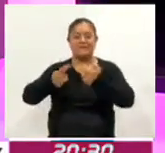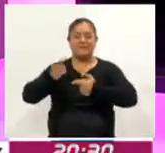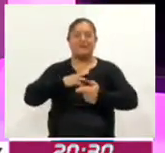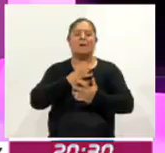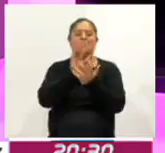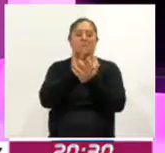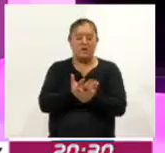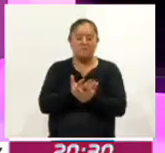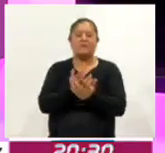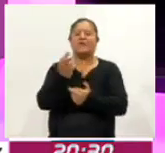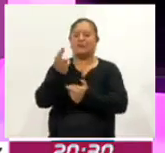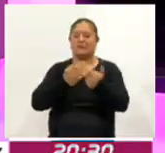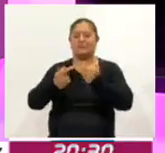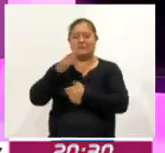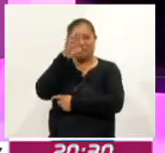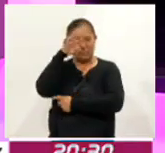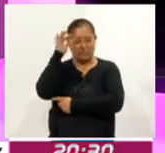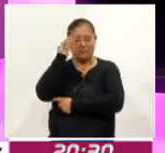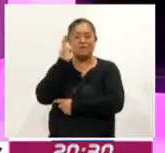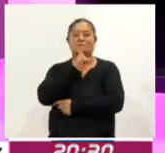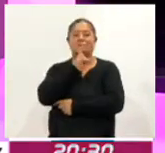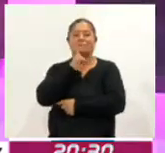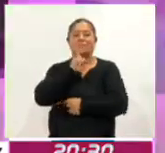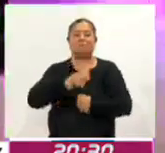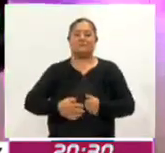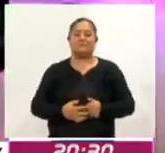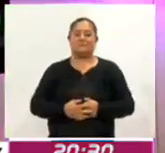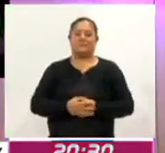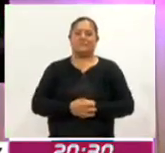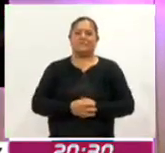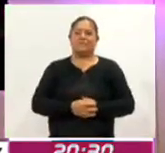y volvemos a Corazit Noticias.